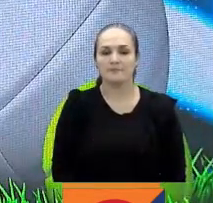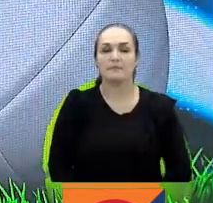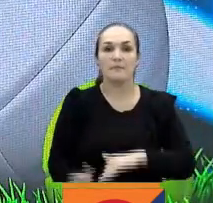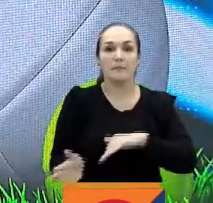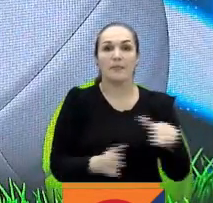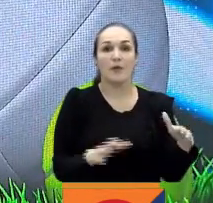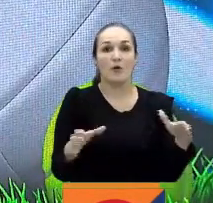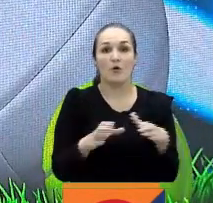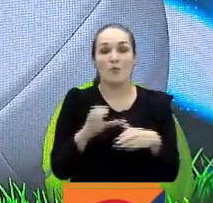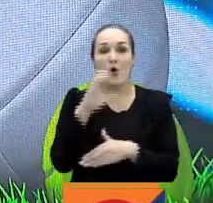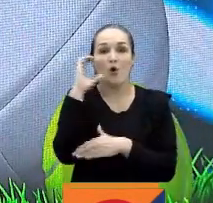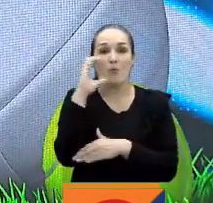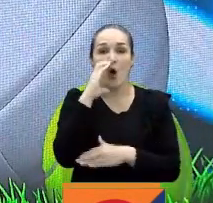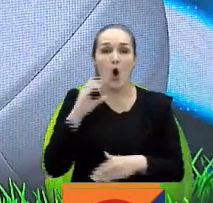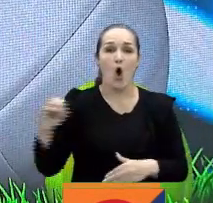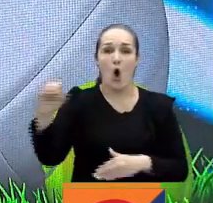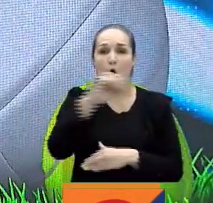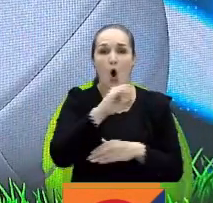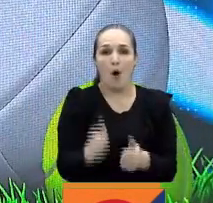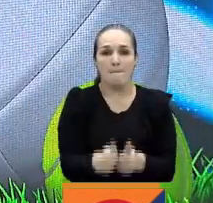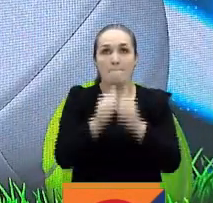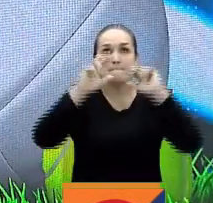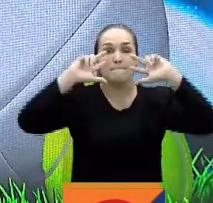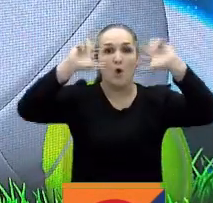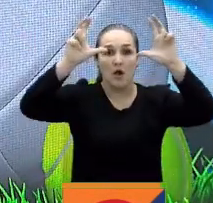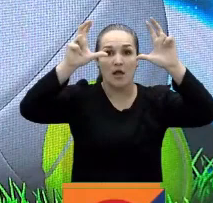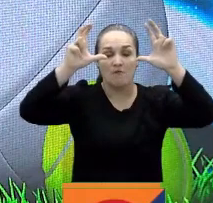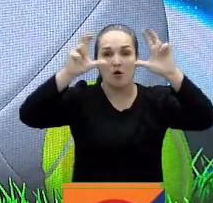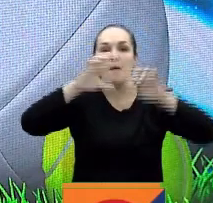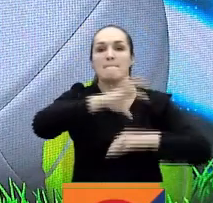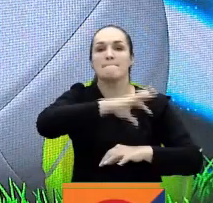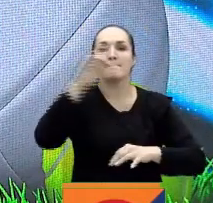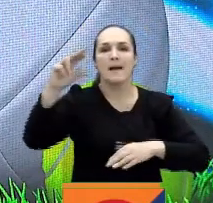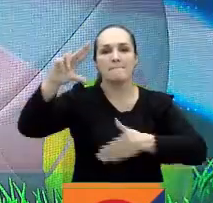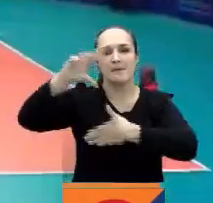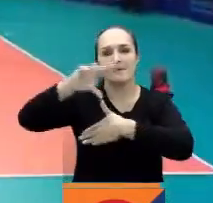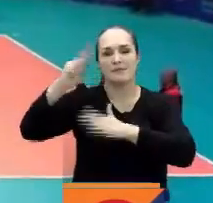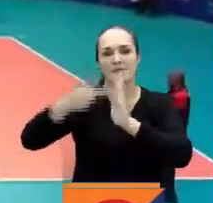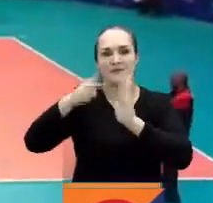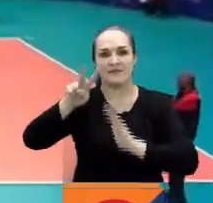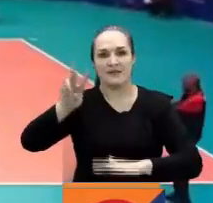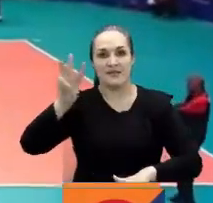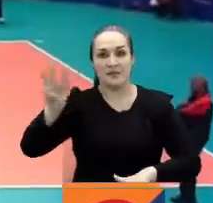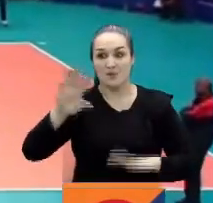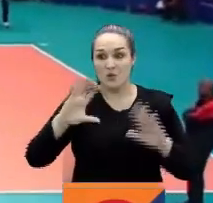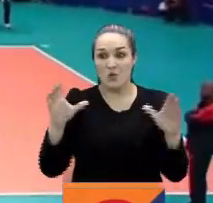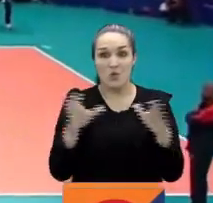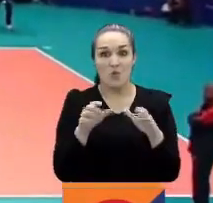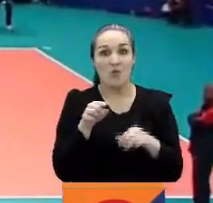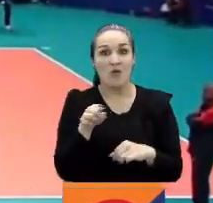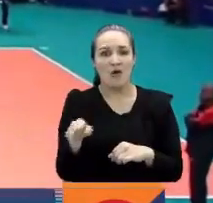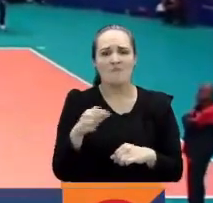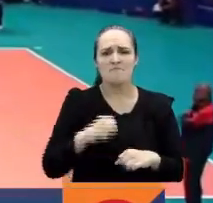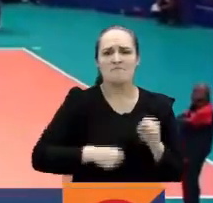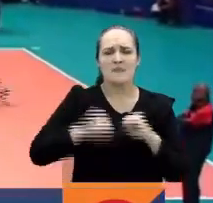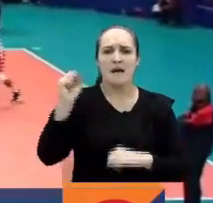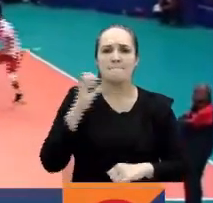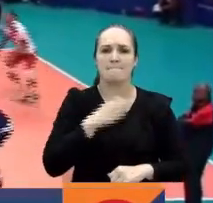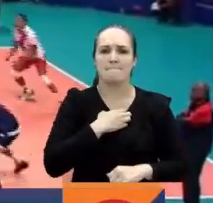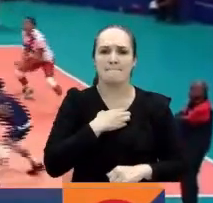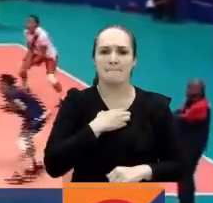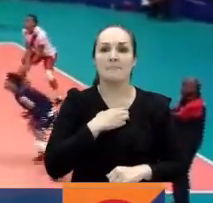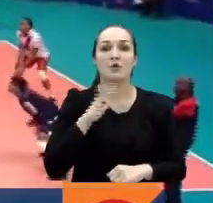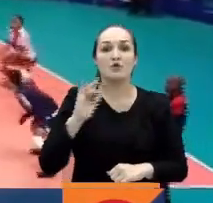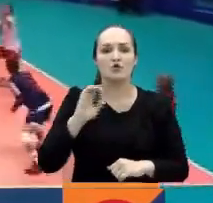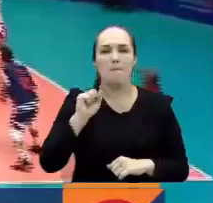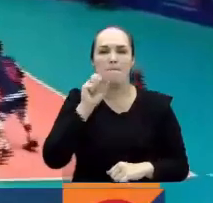de voleibol masculino clasificó a los Juegos Panamericanos del 2023. El equipo nacional ganó la medalla de bronce en el sudamericano